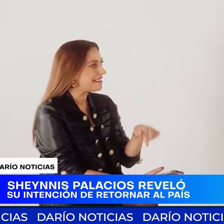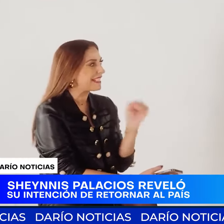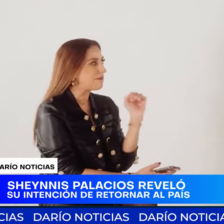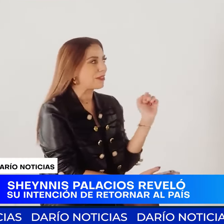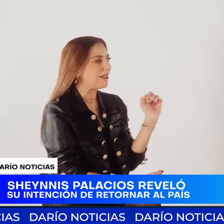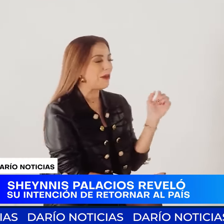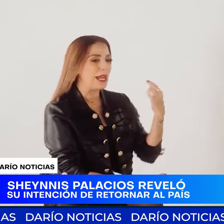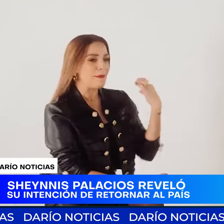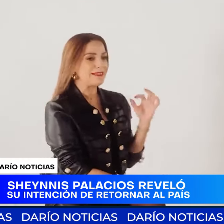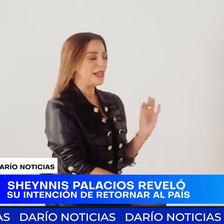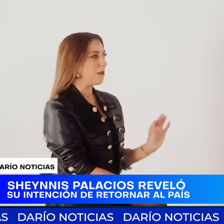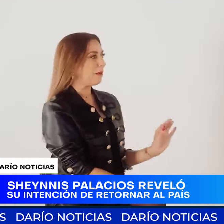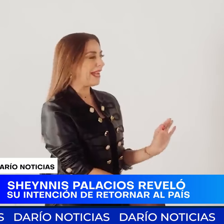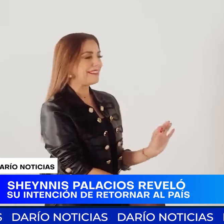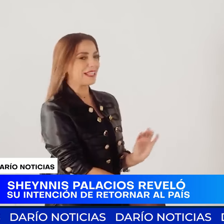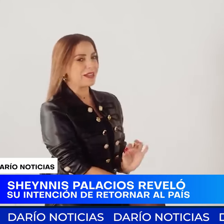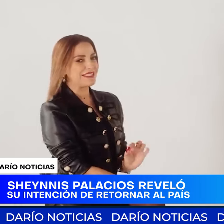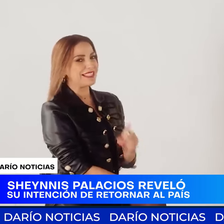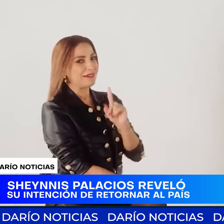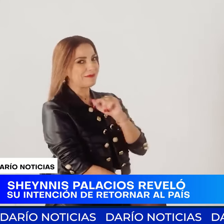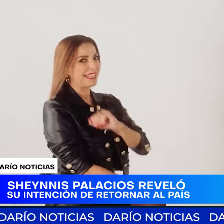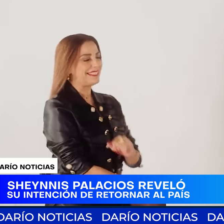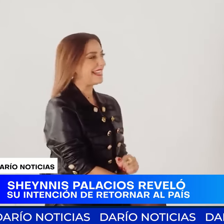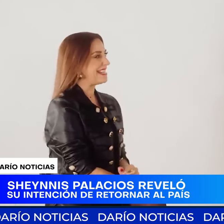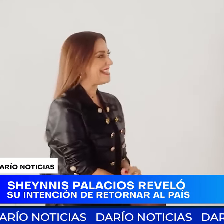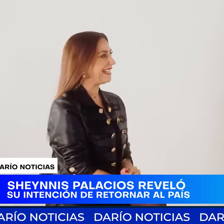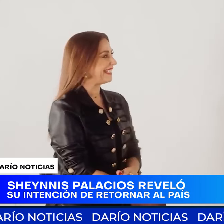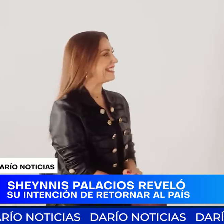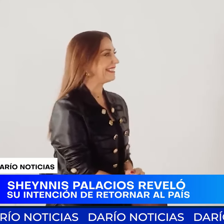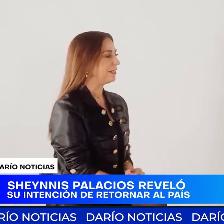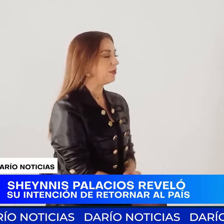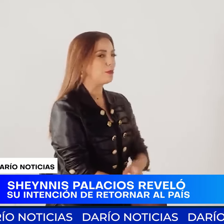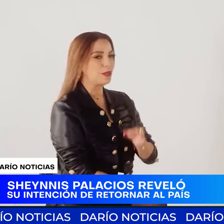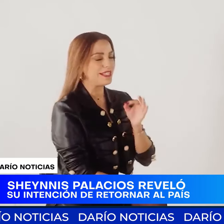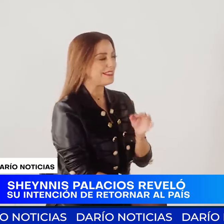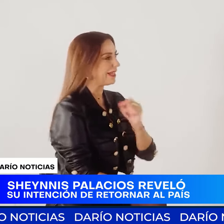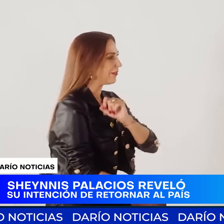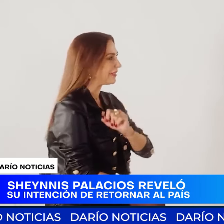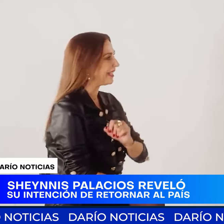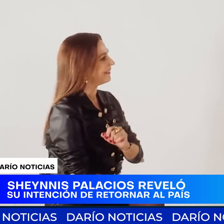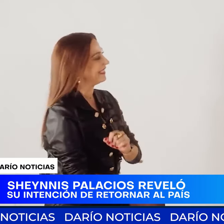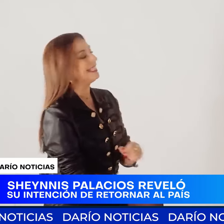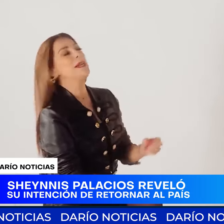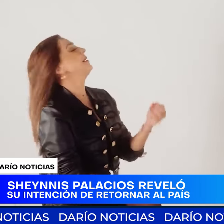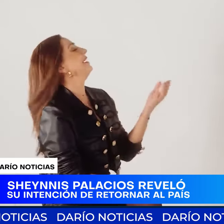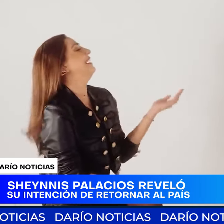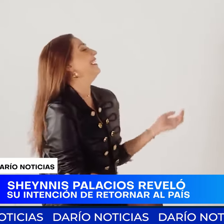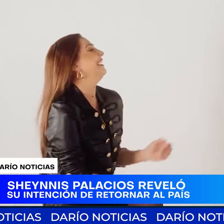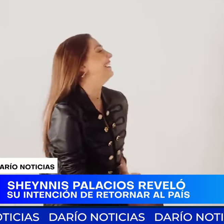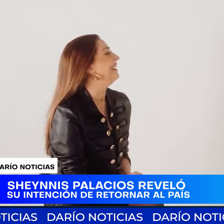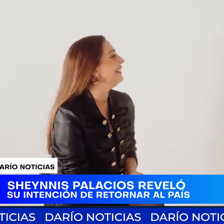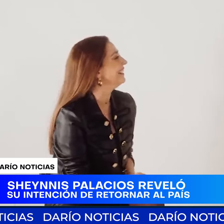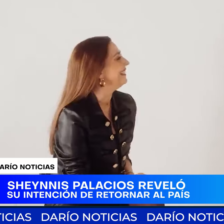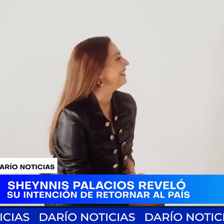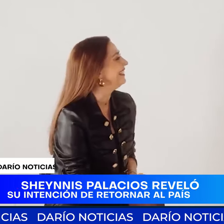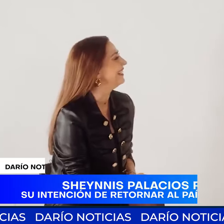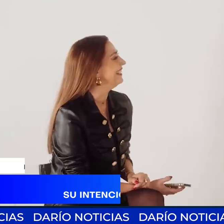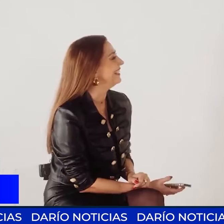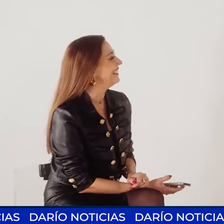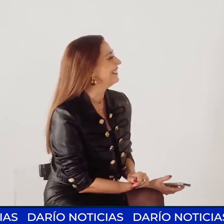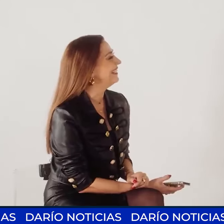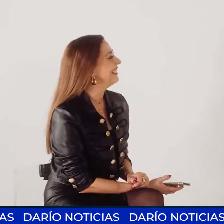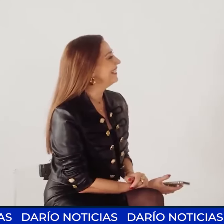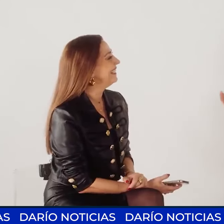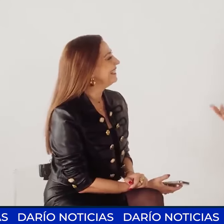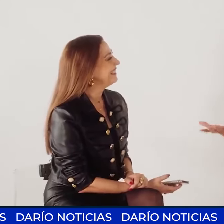título Miss Universo Chase Miss Palacios, volvió a referirse a su posible retorno a la tierra que la vio nacer, en medio de la persecución